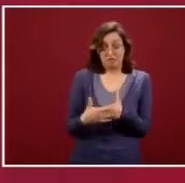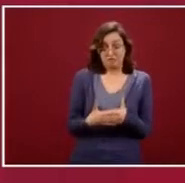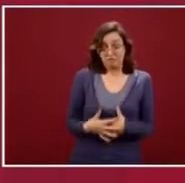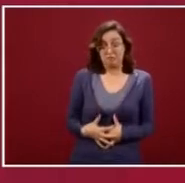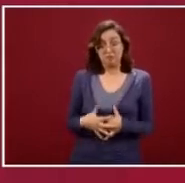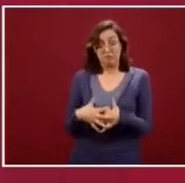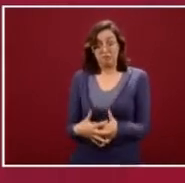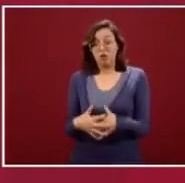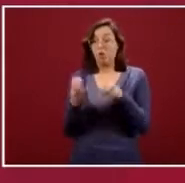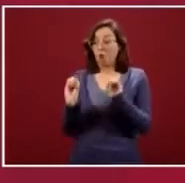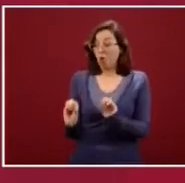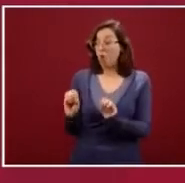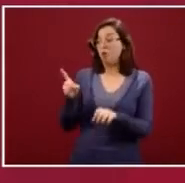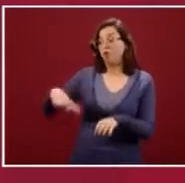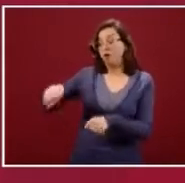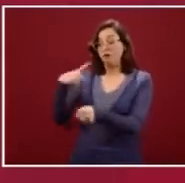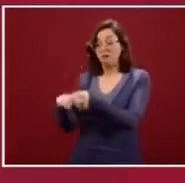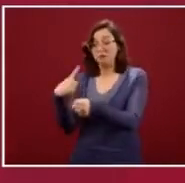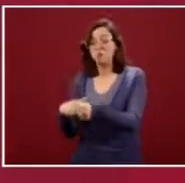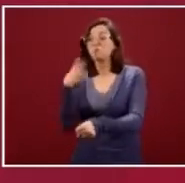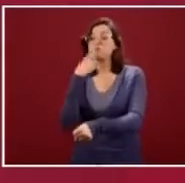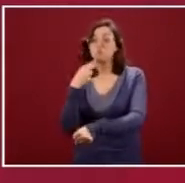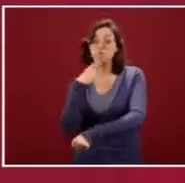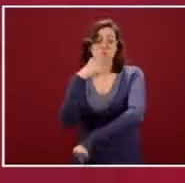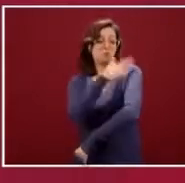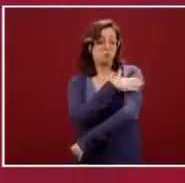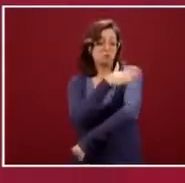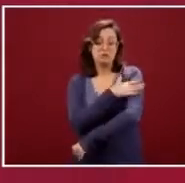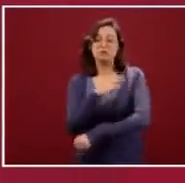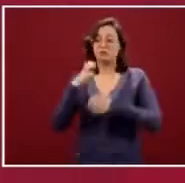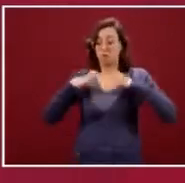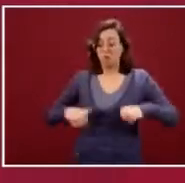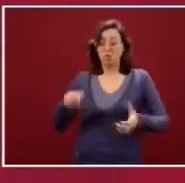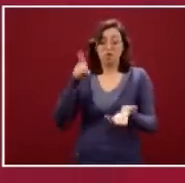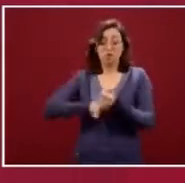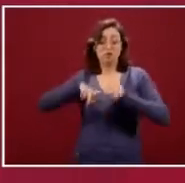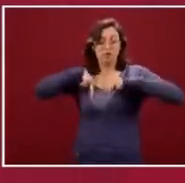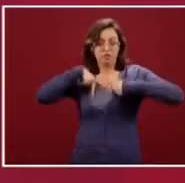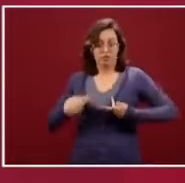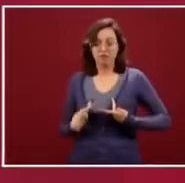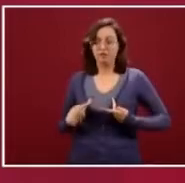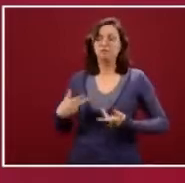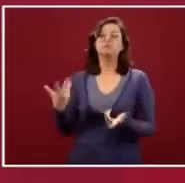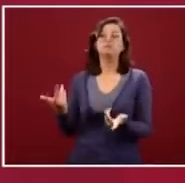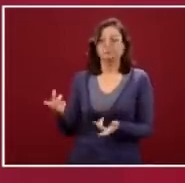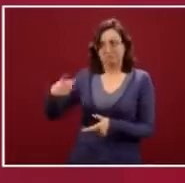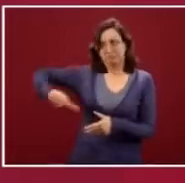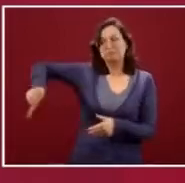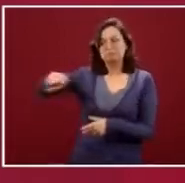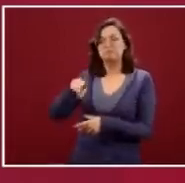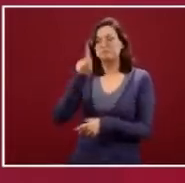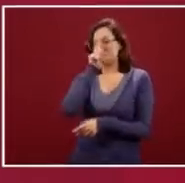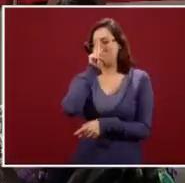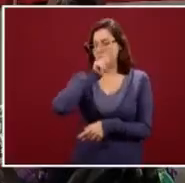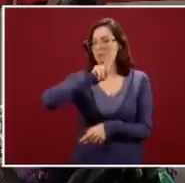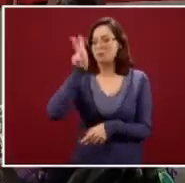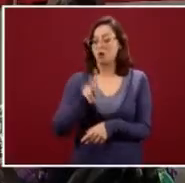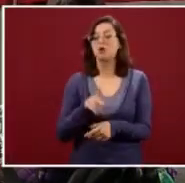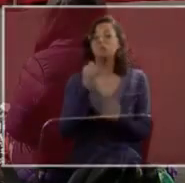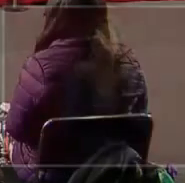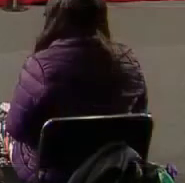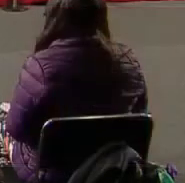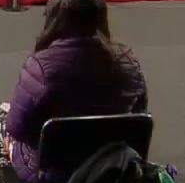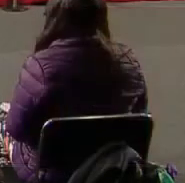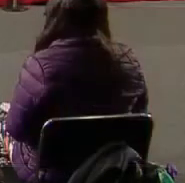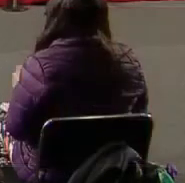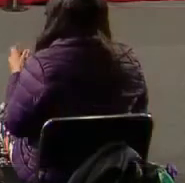que padezcan ciertas enfermedades crónicas que disminuyen la potencia del sistema inmune, hipertensión, diabetes, enfermedad